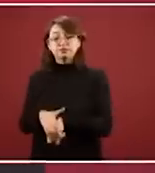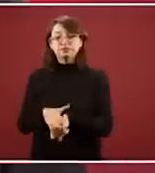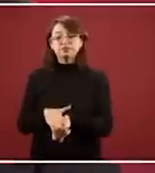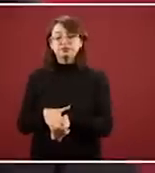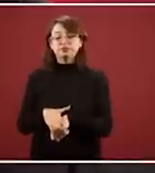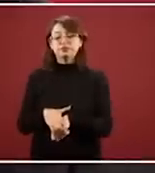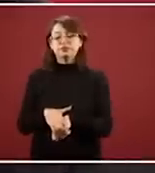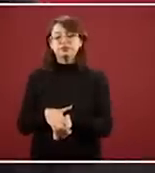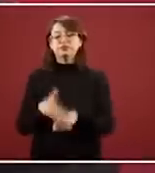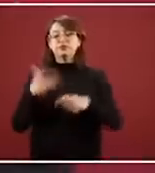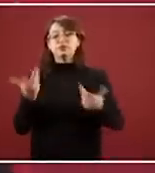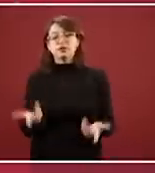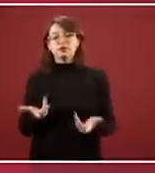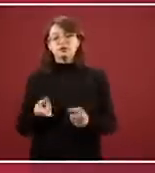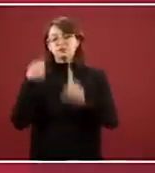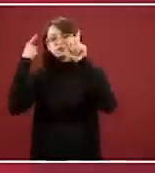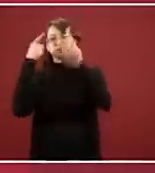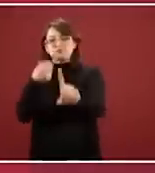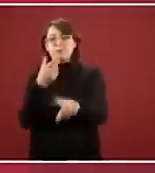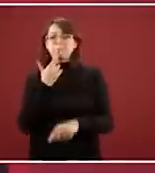el propósito es mejorar